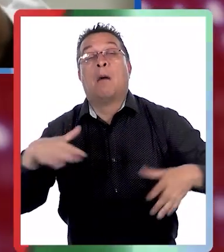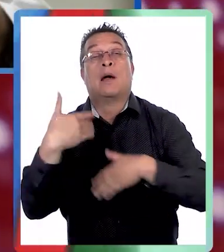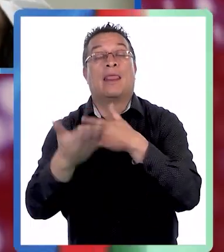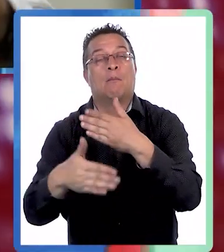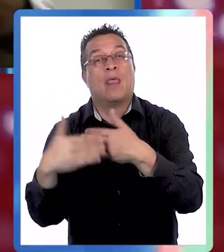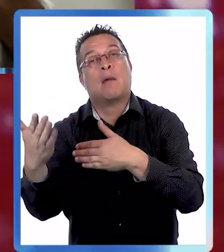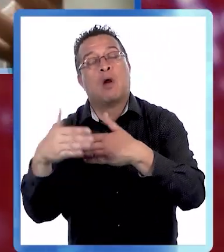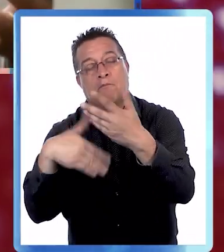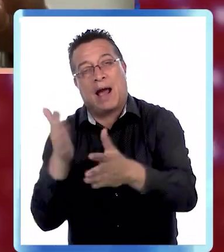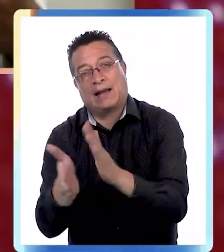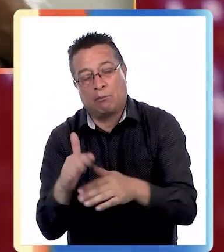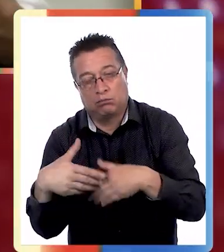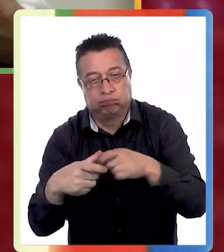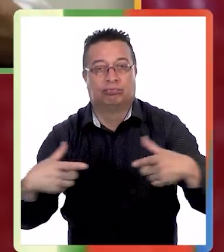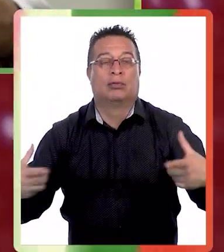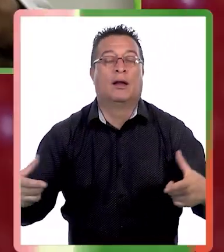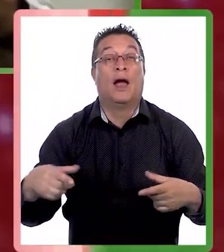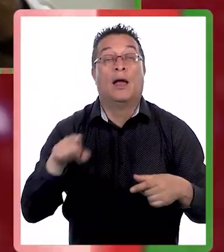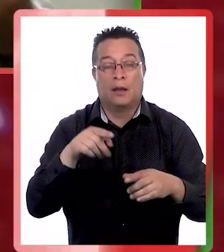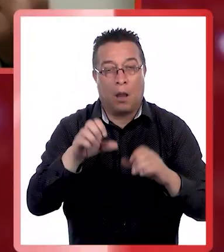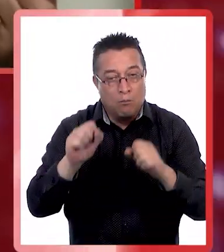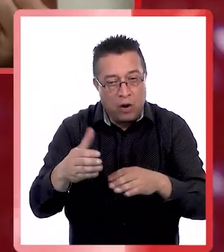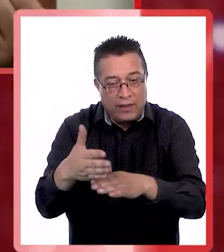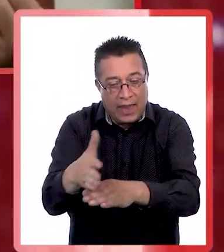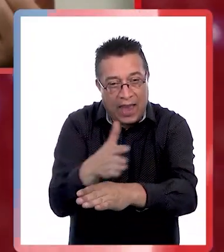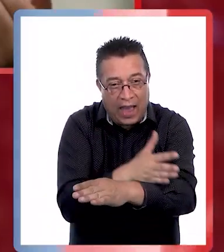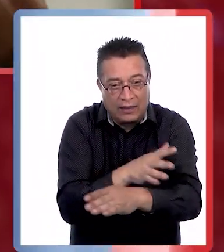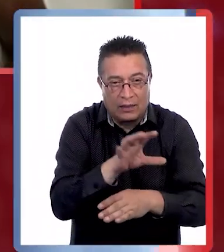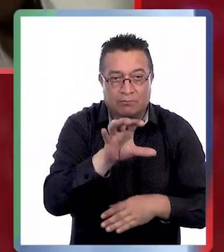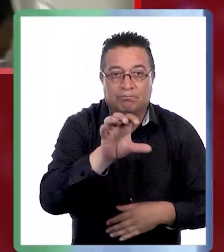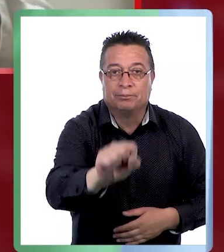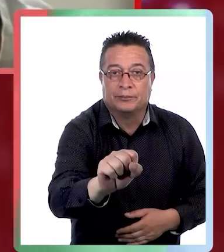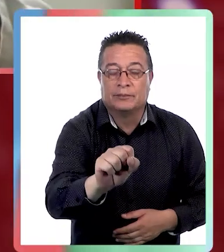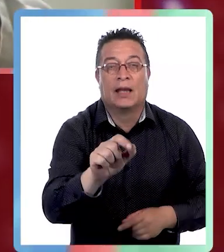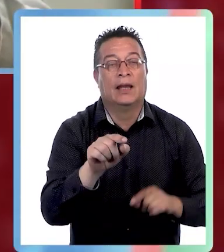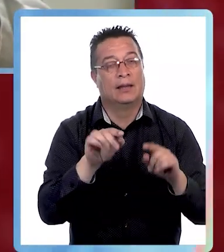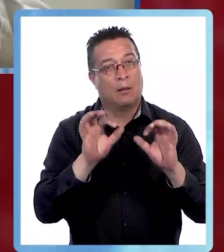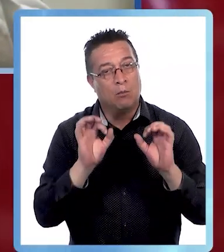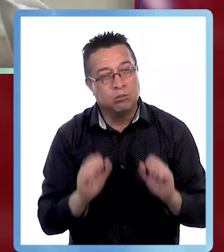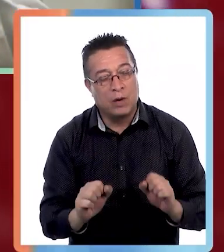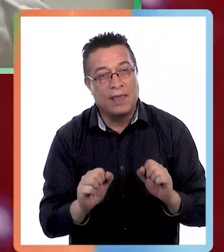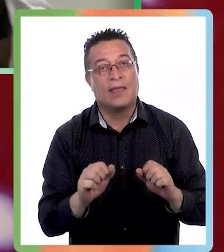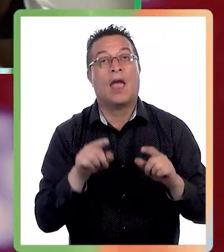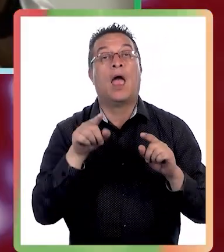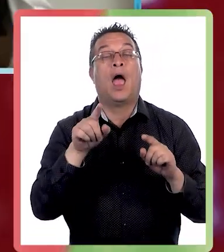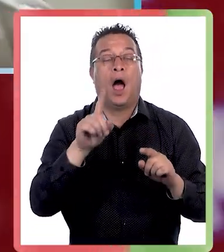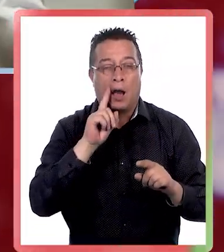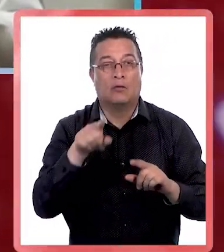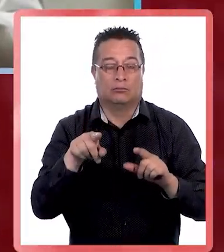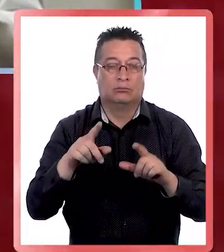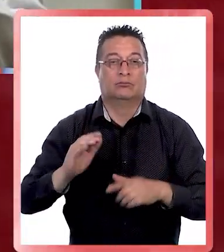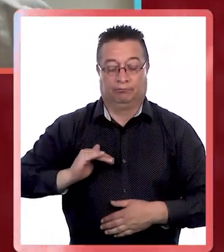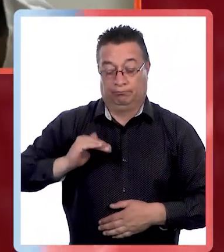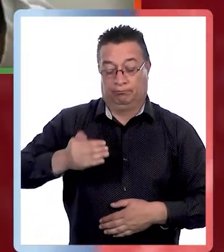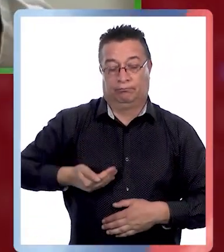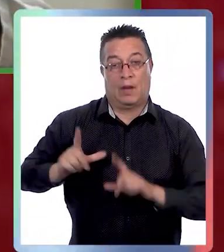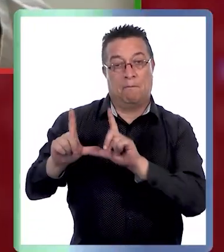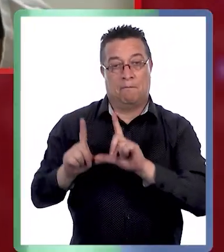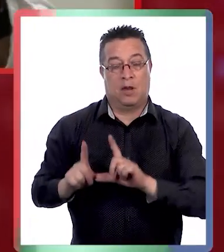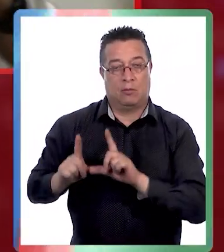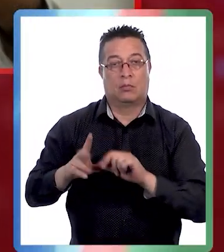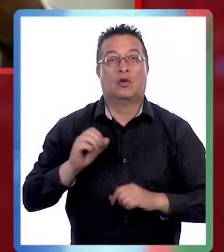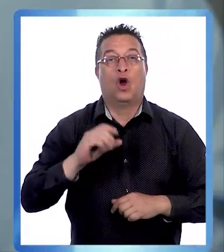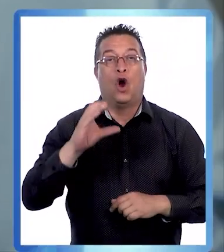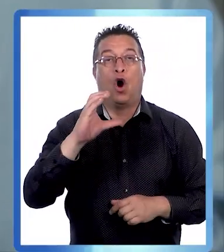ahí tenemos la ventaja de poder detectarlo a tiempo. Ahí tenemos la oportunidad de una mamografía, la oportunidad de una